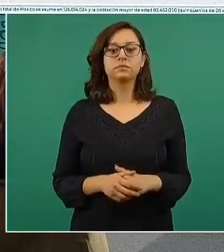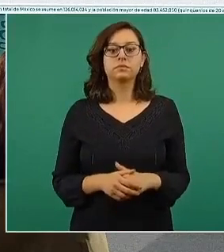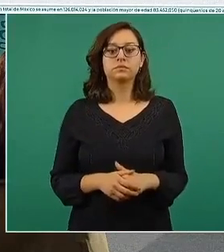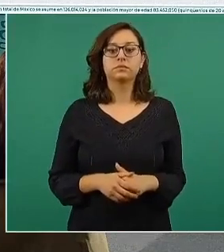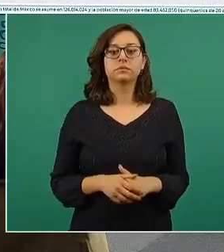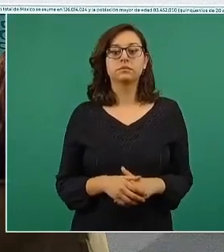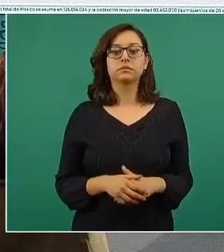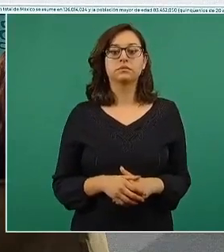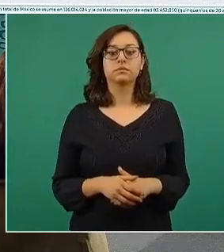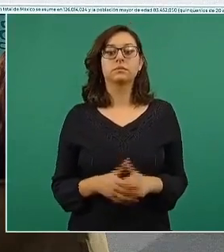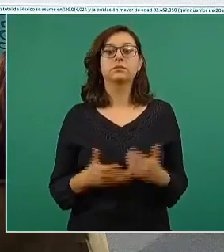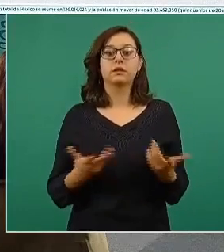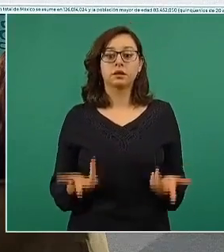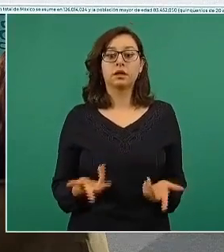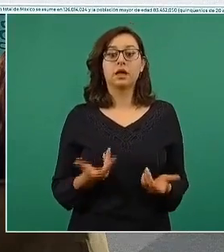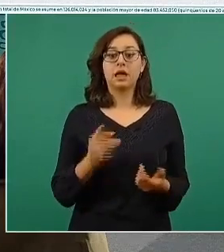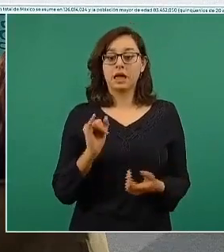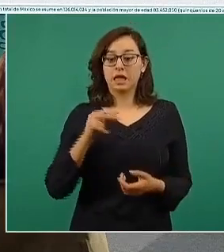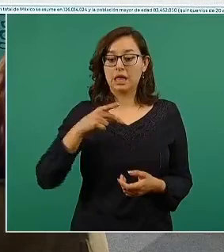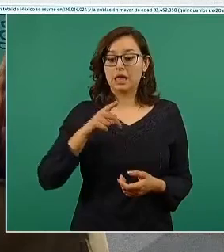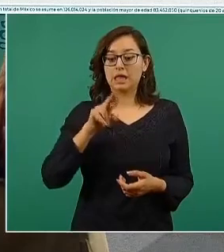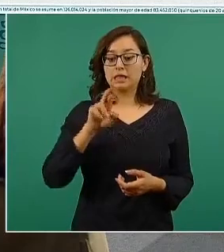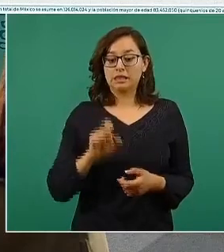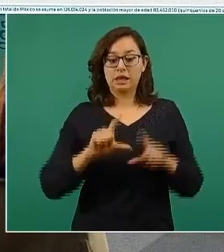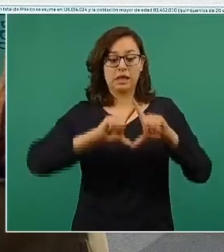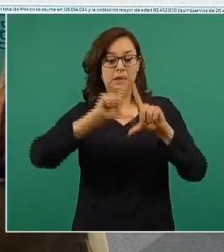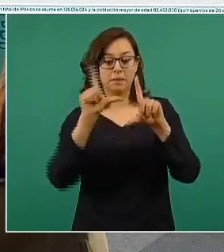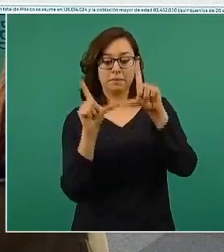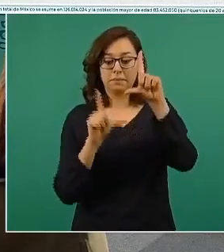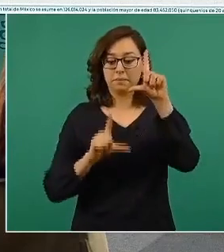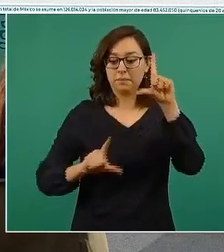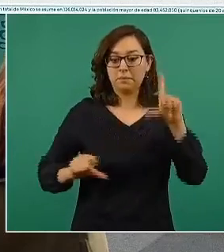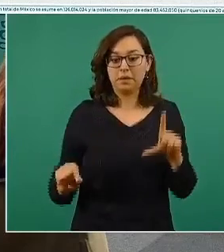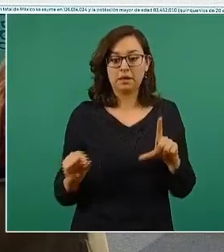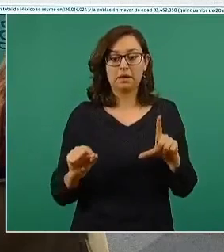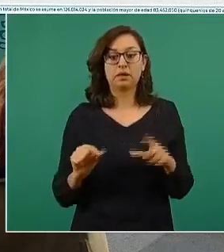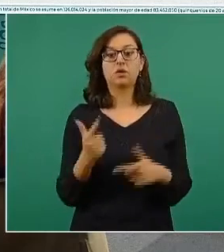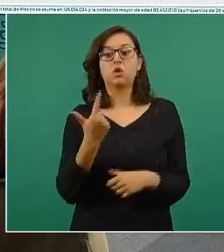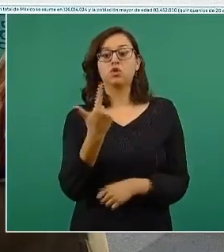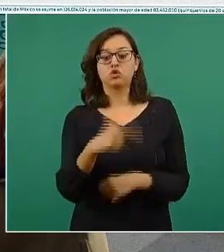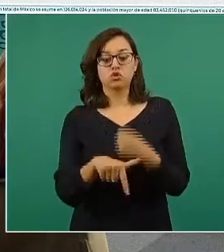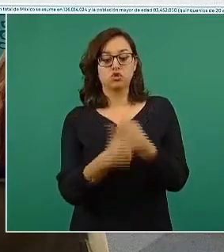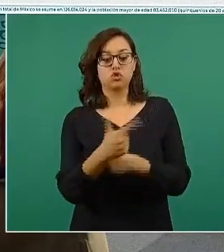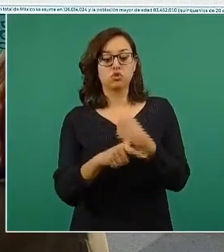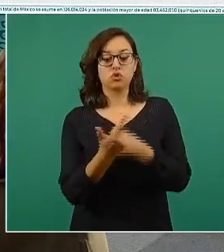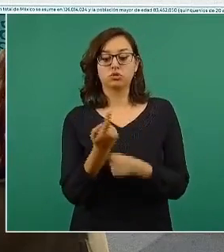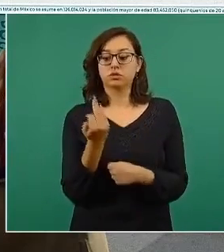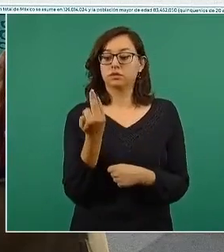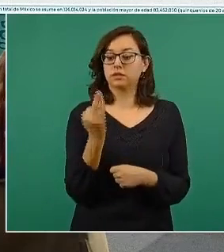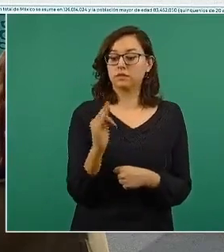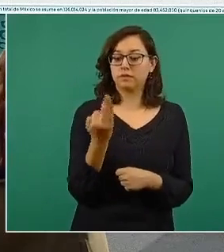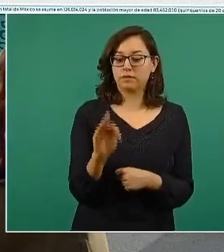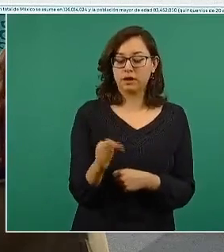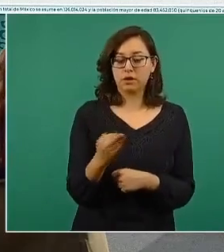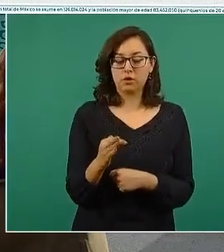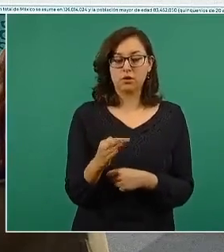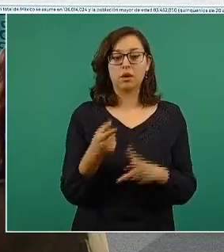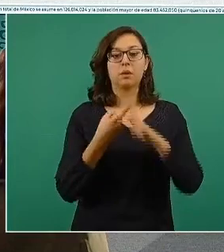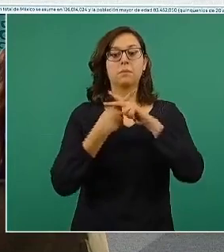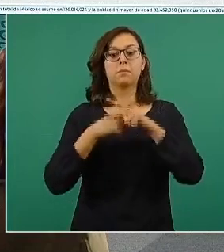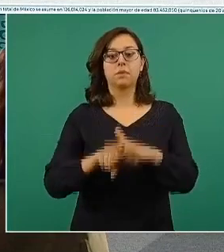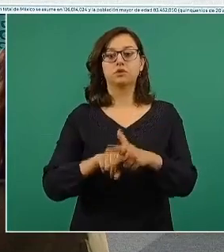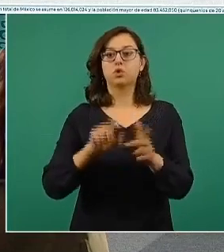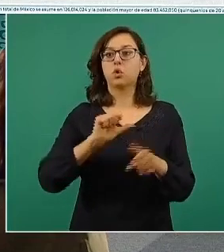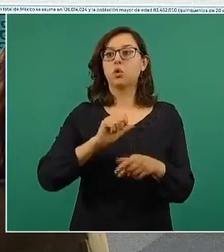mismas capacidades permitieron al INDRE y al país, en este caso a México, el 12 de febrero llevar a cabo un taller de capacitación a